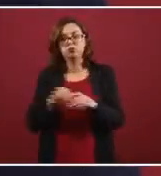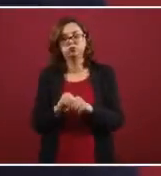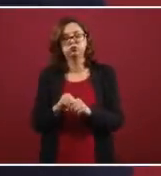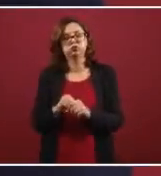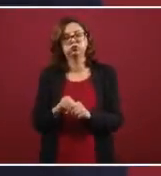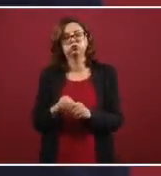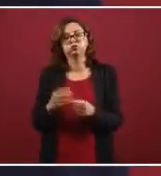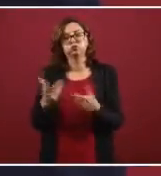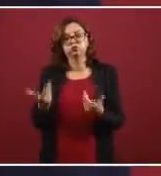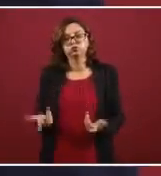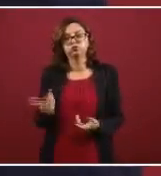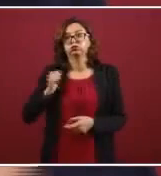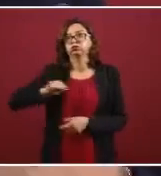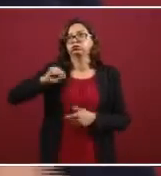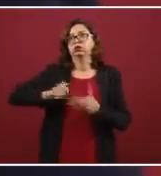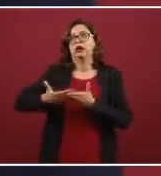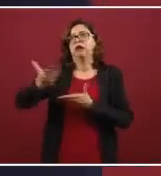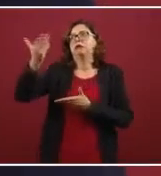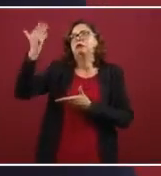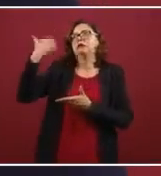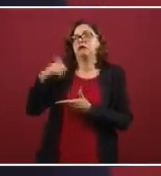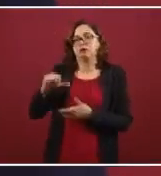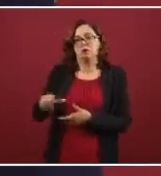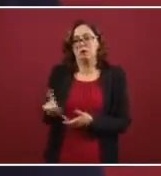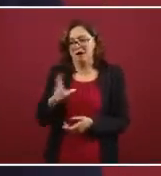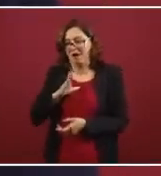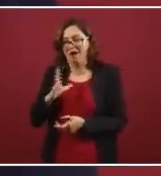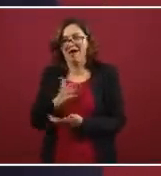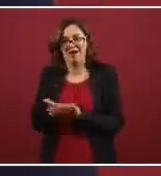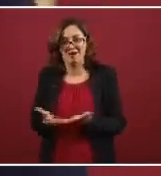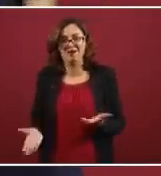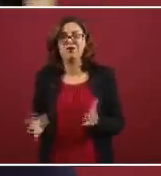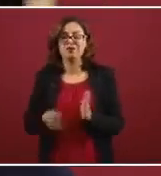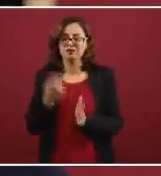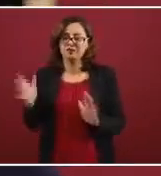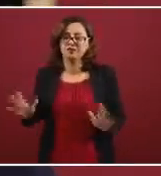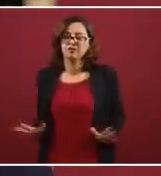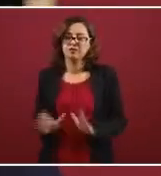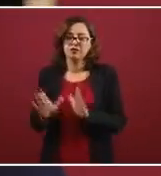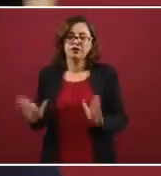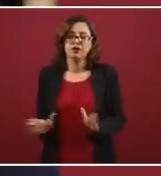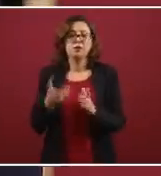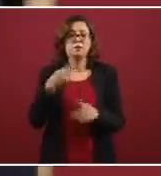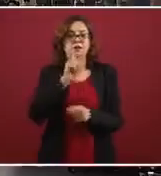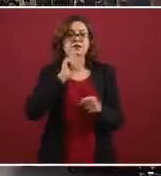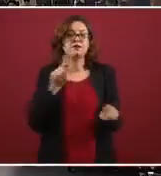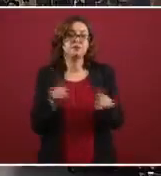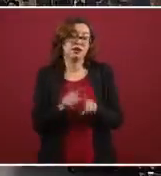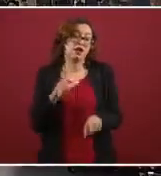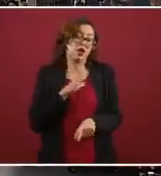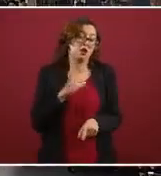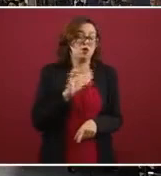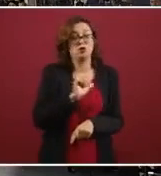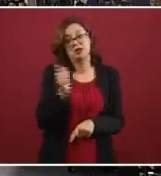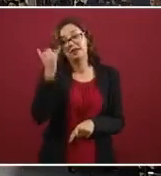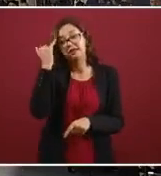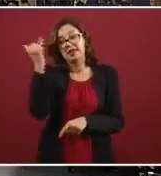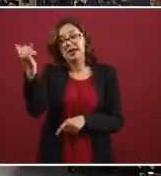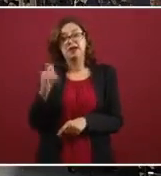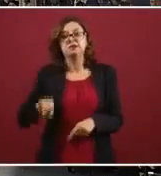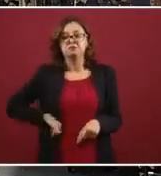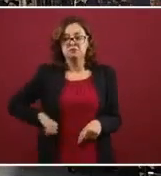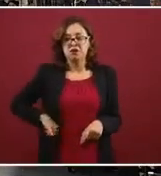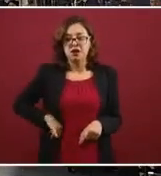corredor mesoamericano, bueno, potenciar ese corredor. Pero ahí, por ejemplo, hay una idea muy interesante que se está viendo con el secretario de